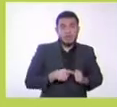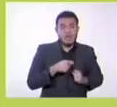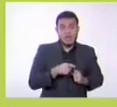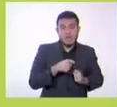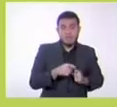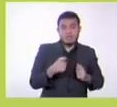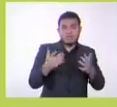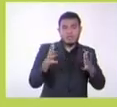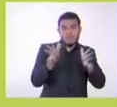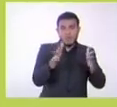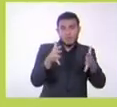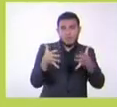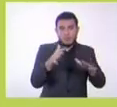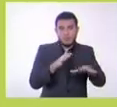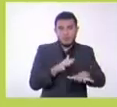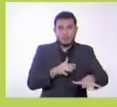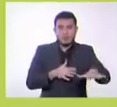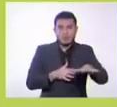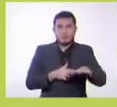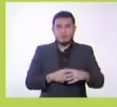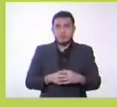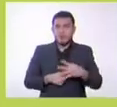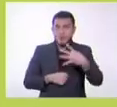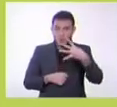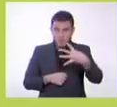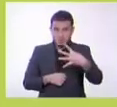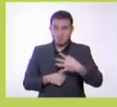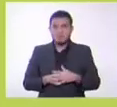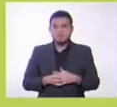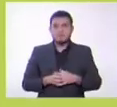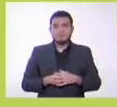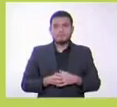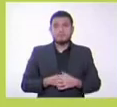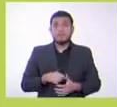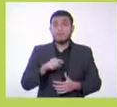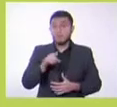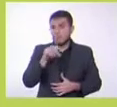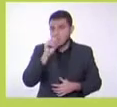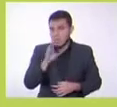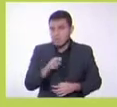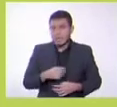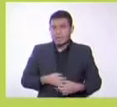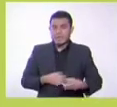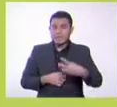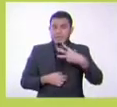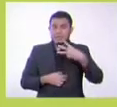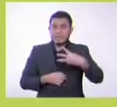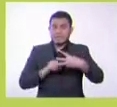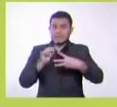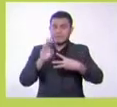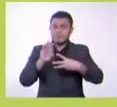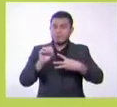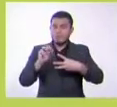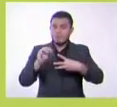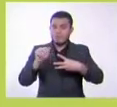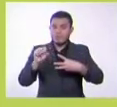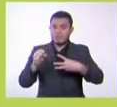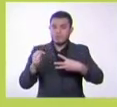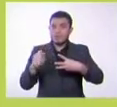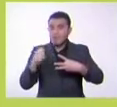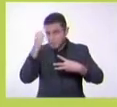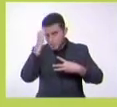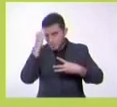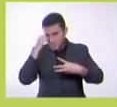de la región. 4. Menciona al menos 3 biomas de los que hemos aprendido